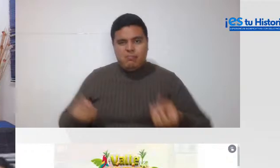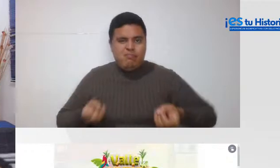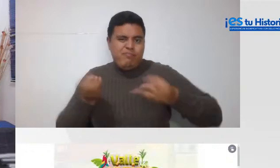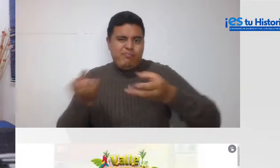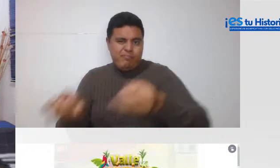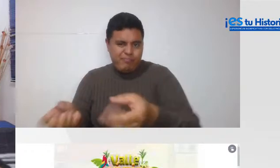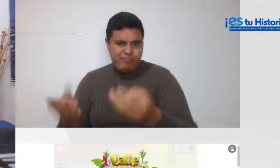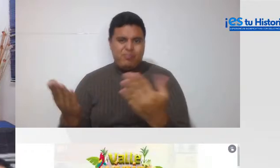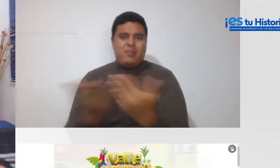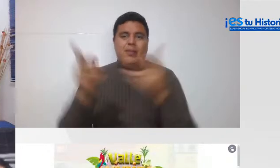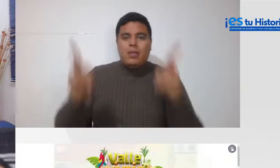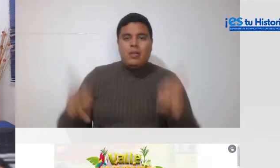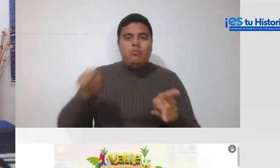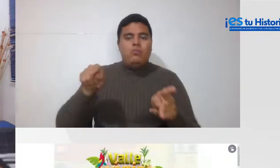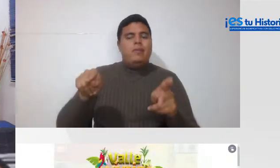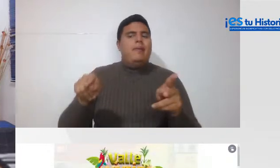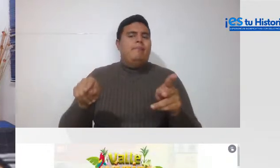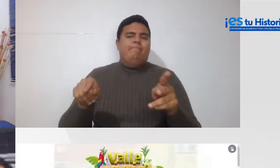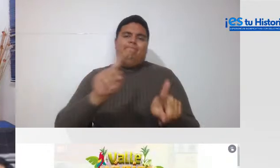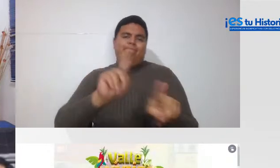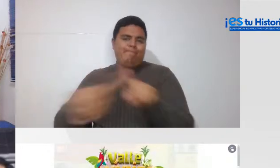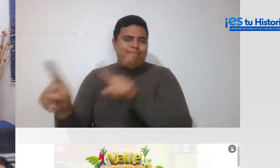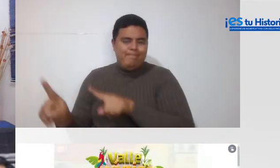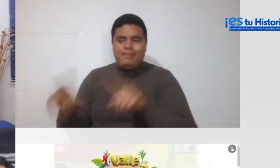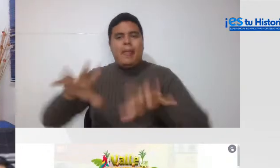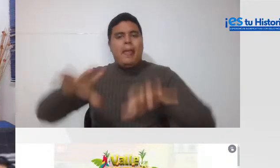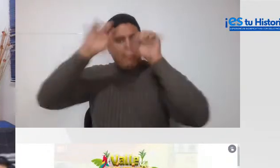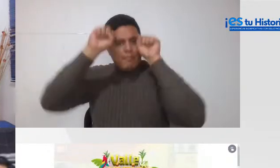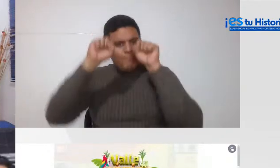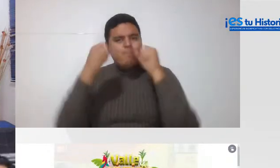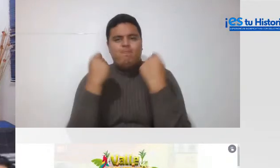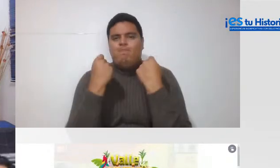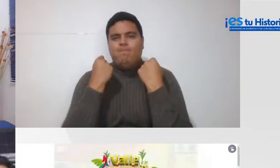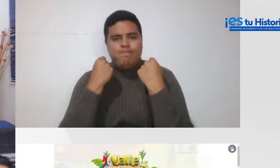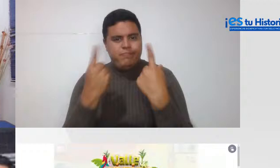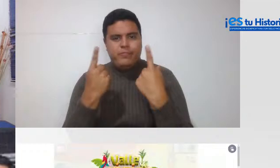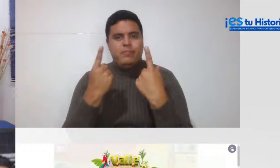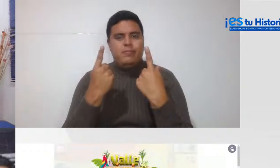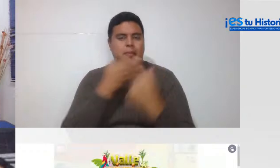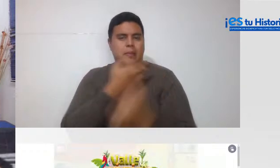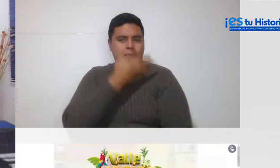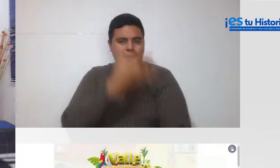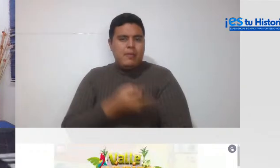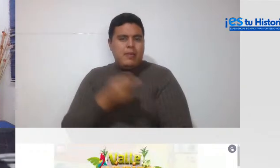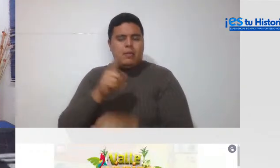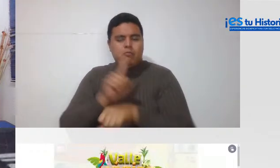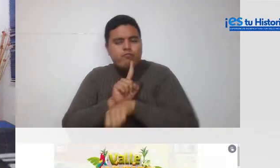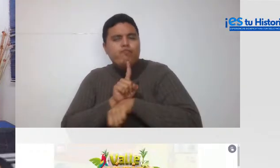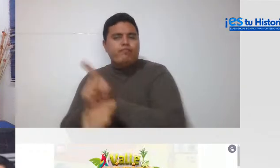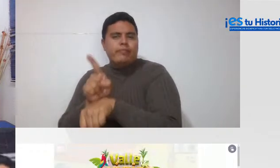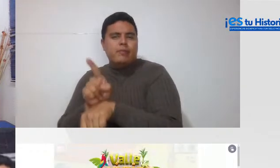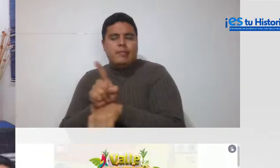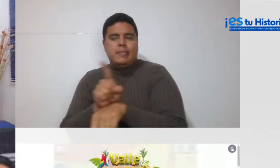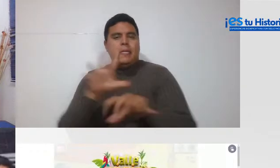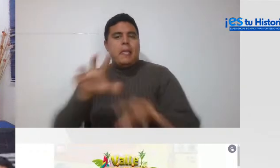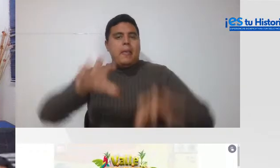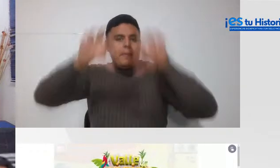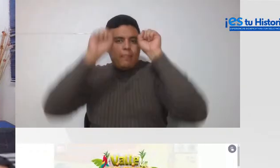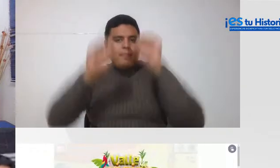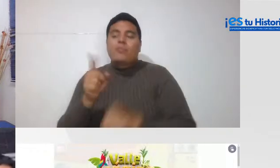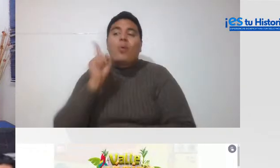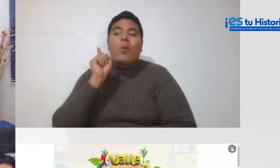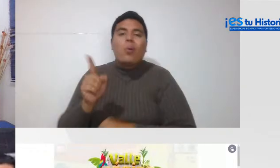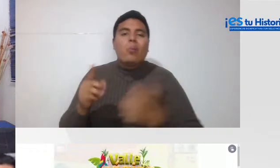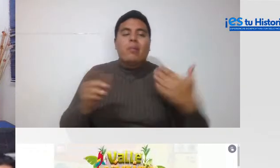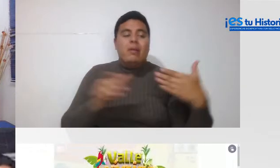de una manera muy óptima. Realmente ellos entienden mucho más rápido, ya que no siempre son las guías